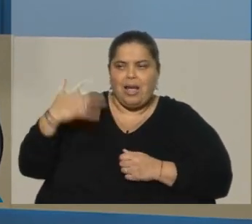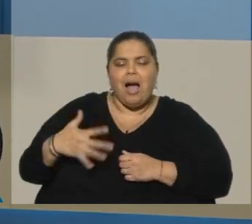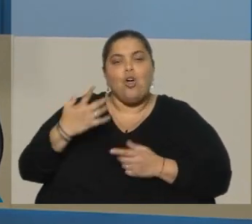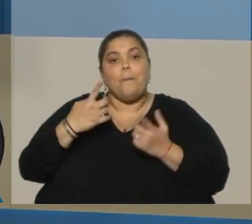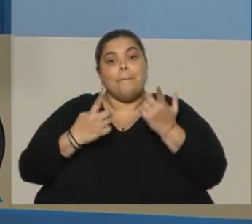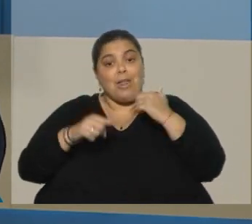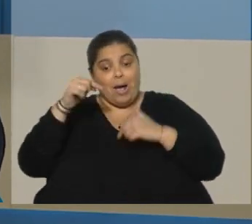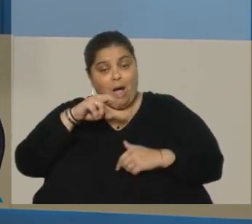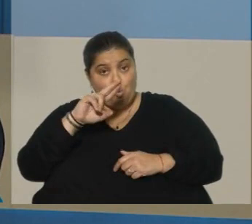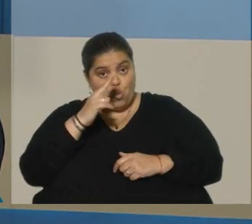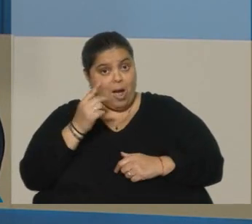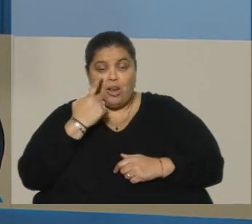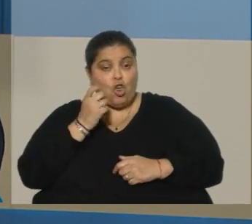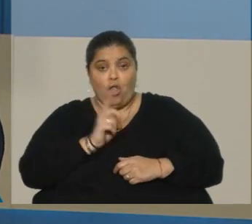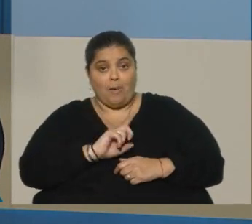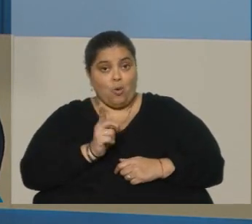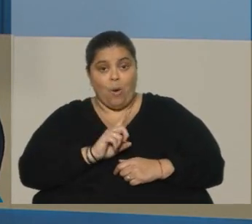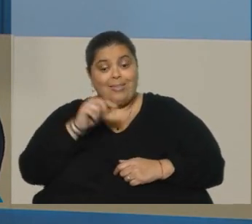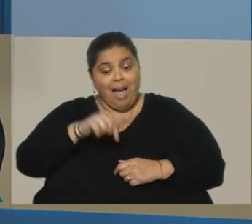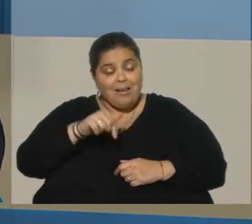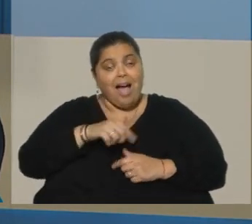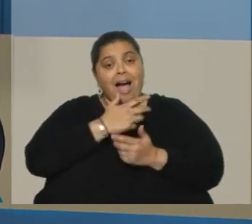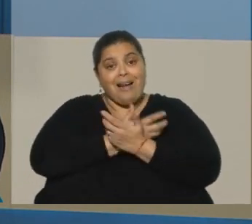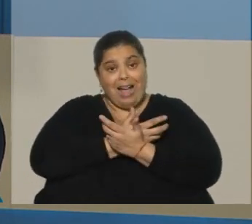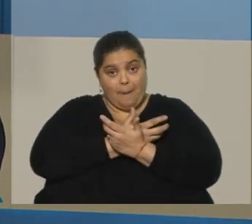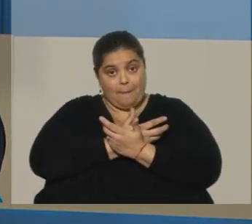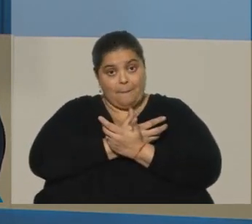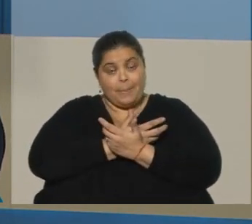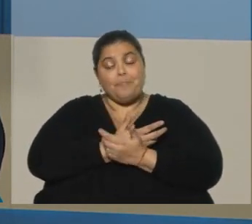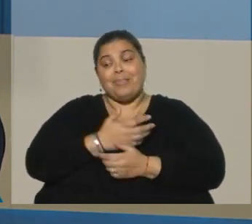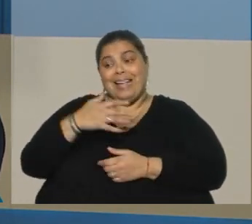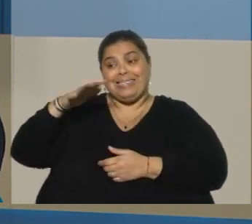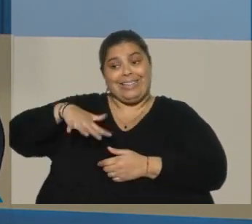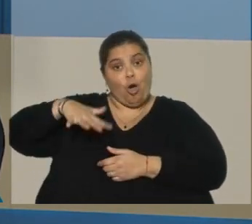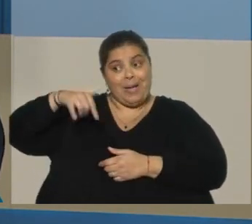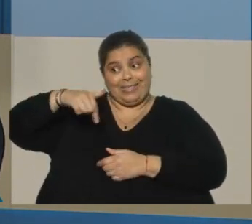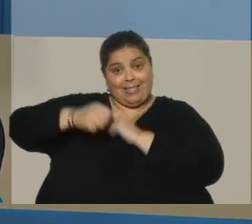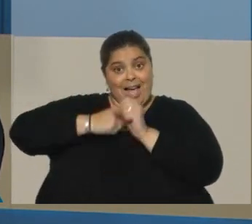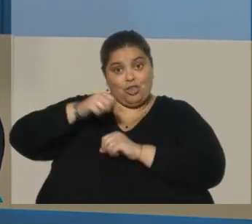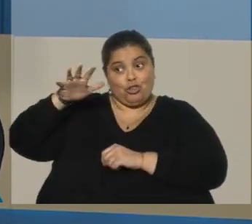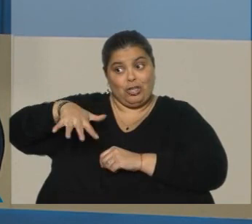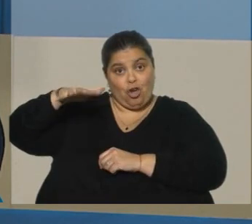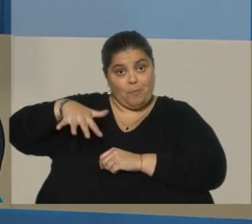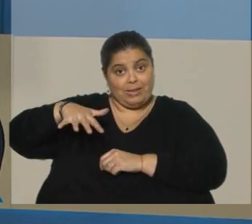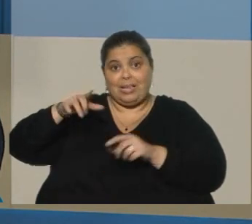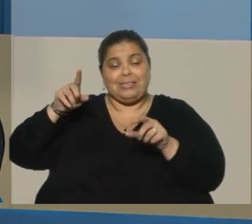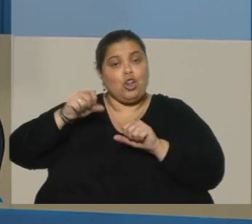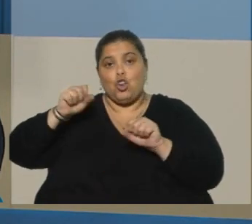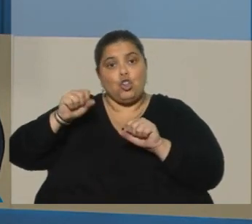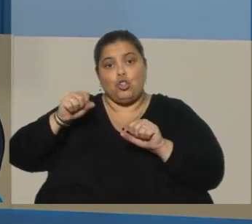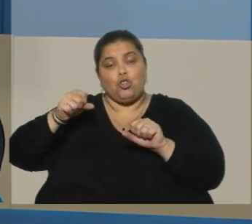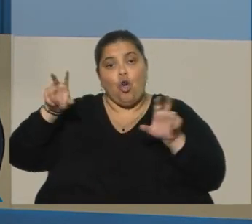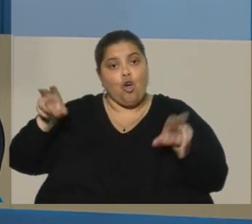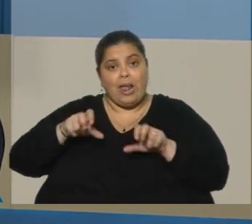no nos damos cuenta, pero ANCAP en los primeros 5 meses del año dejó de ingresar, dejó de